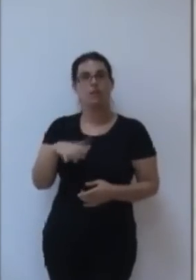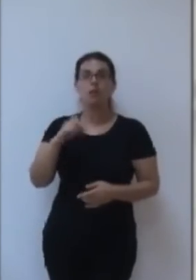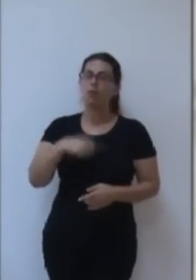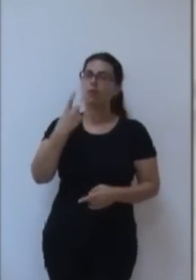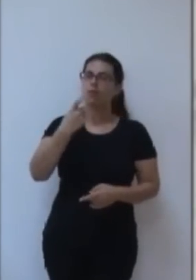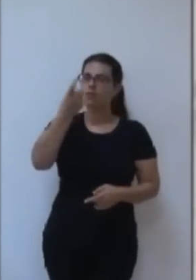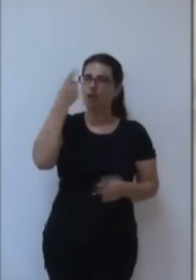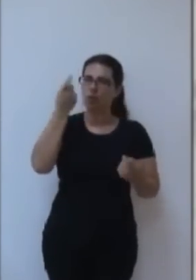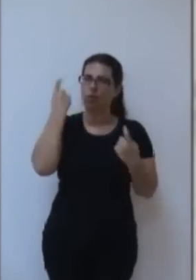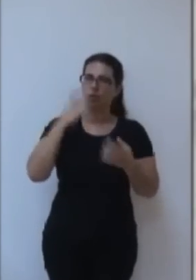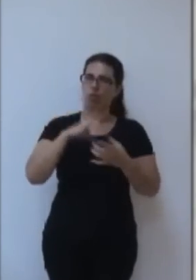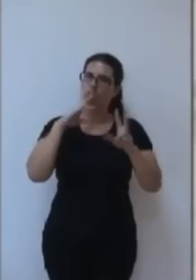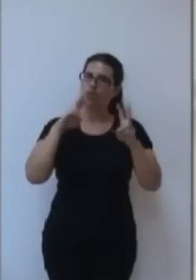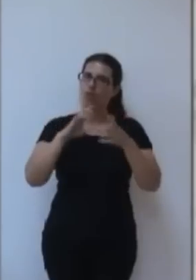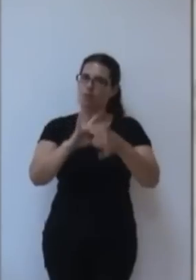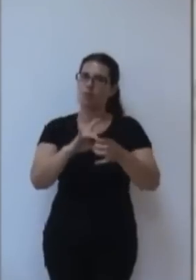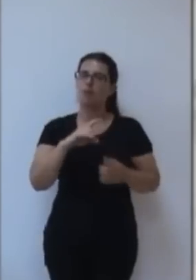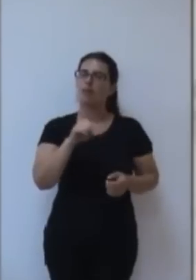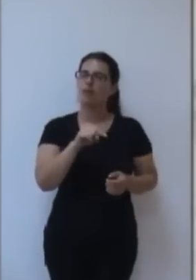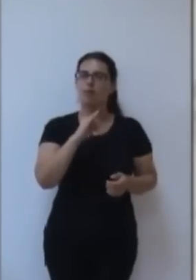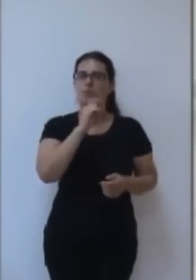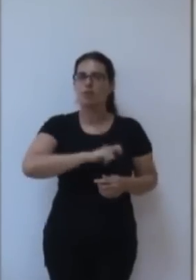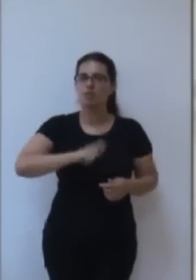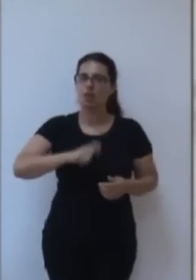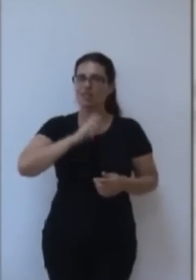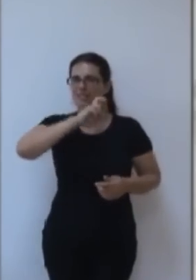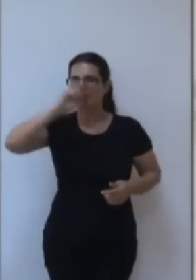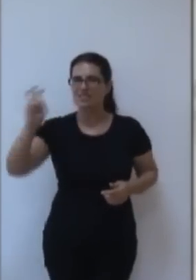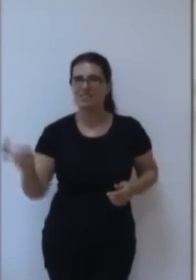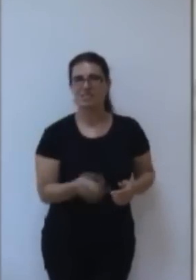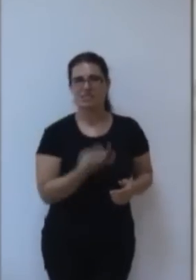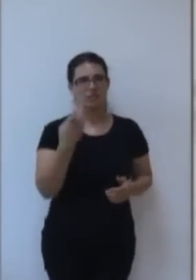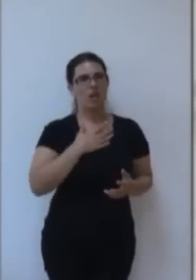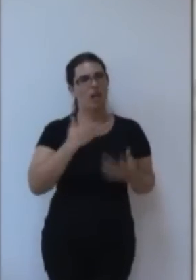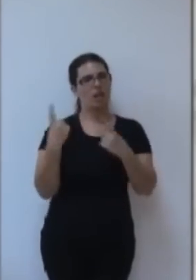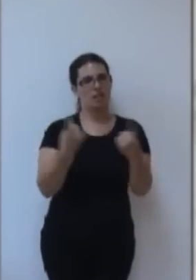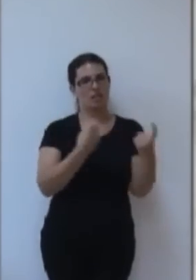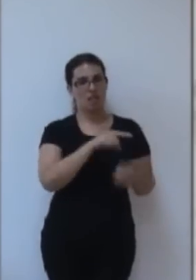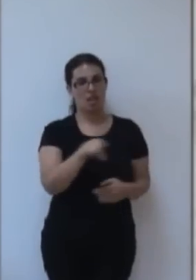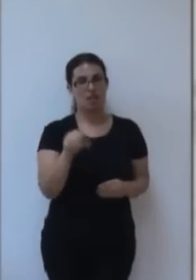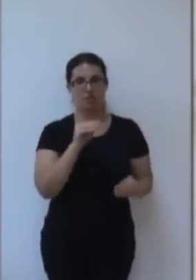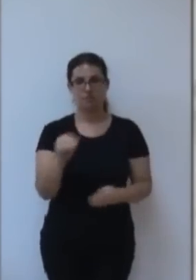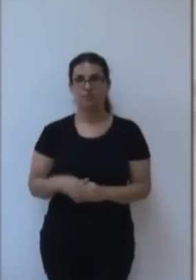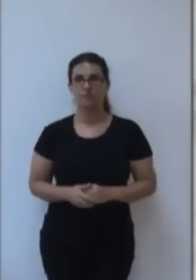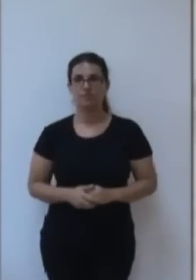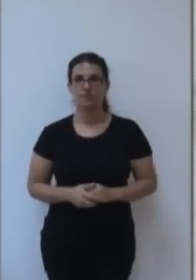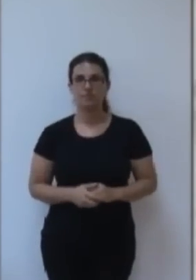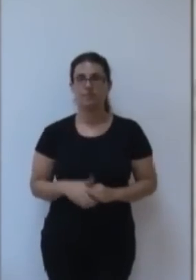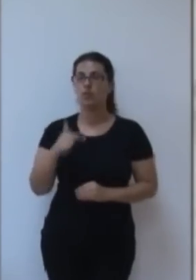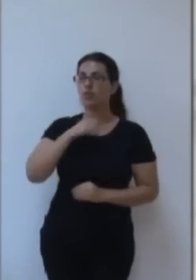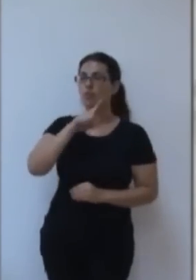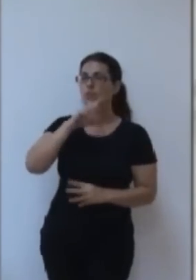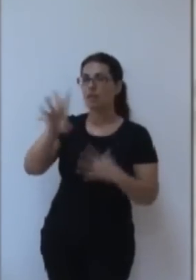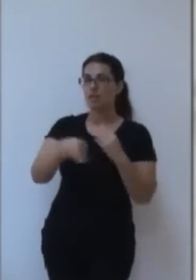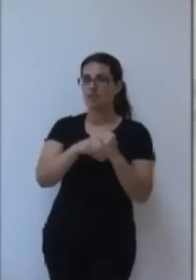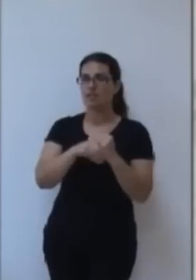en que existe población diversa y las necesidades que tiene esa población. Yo añadiría